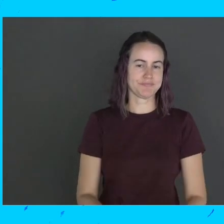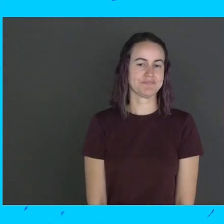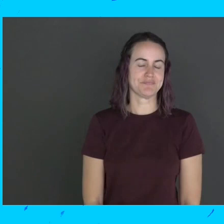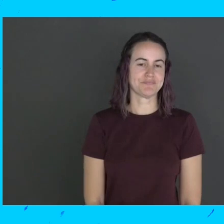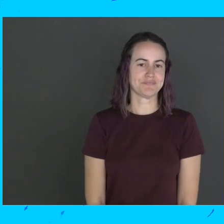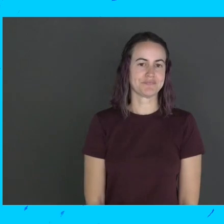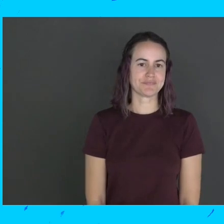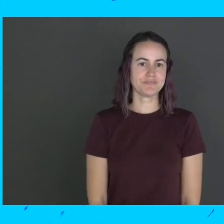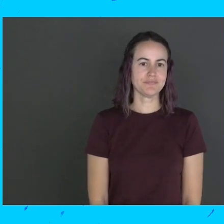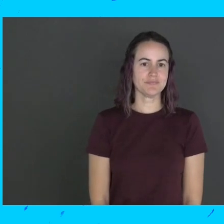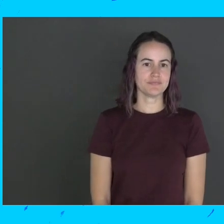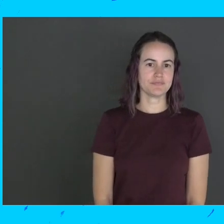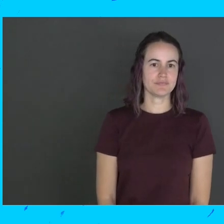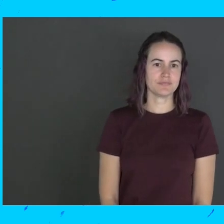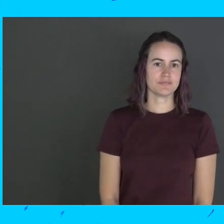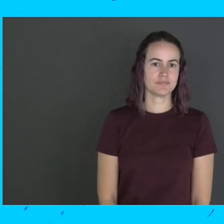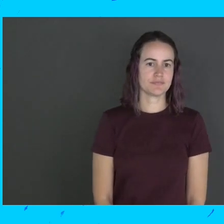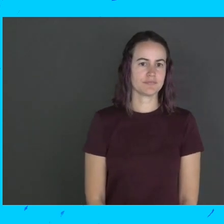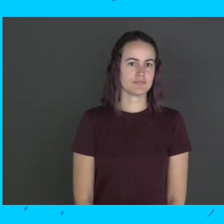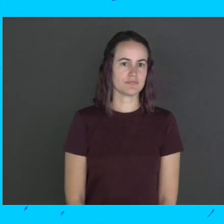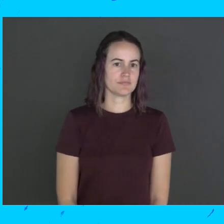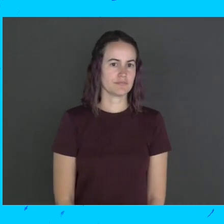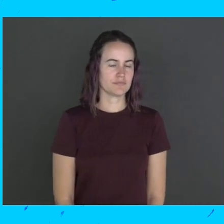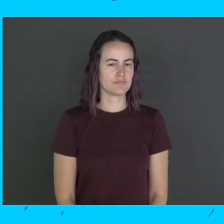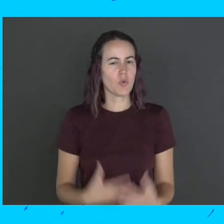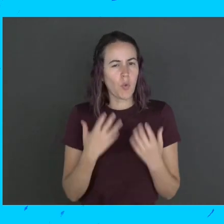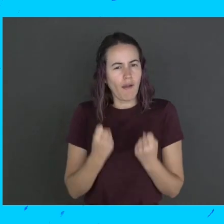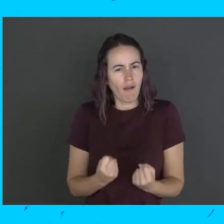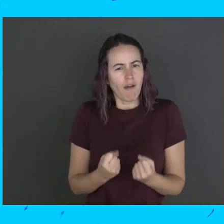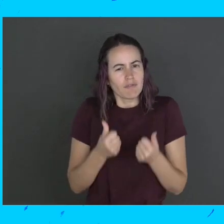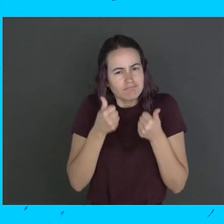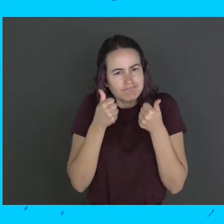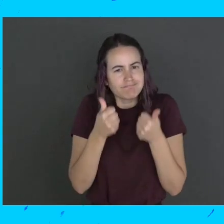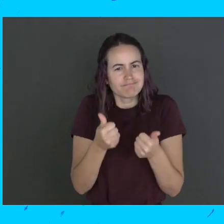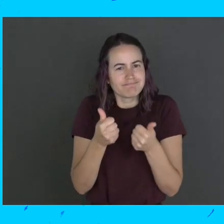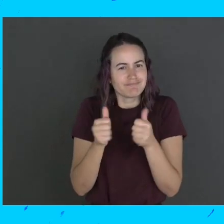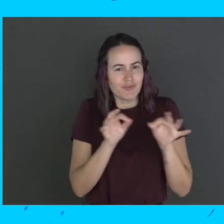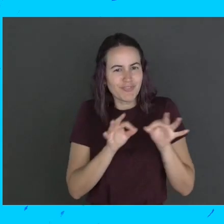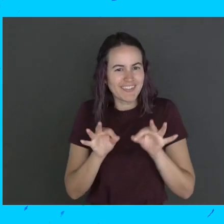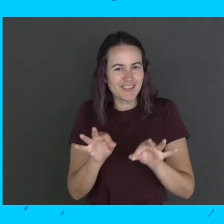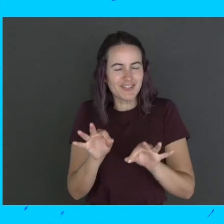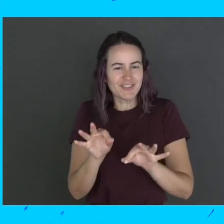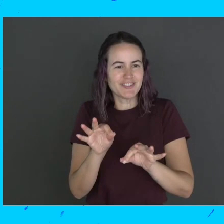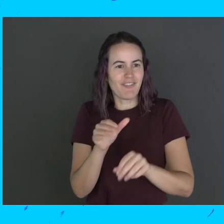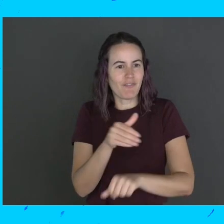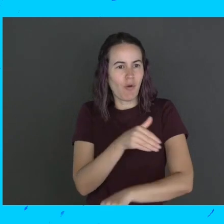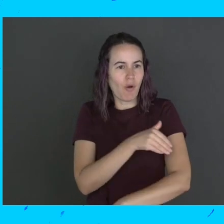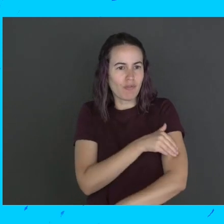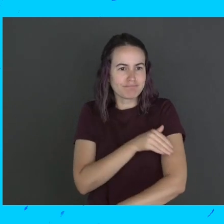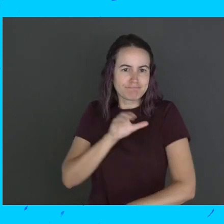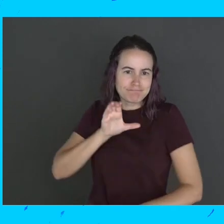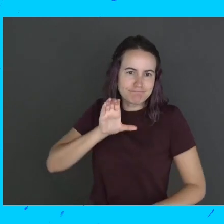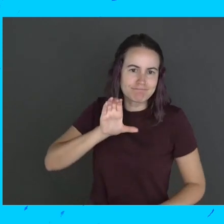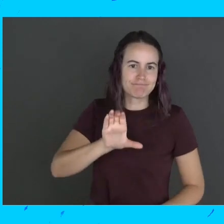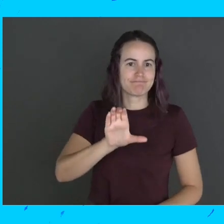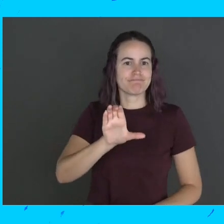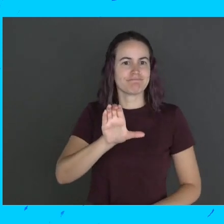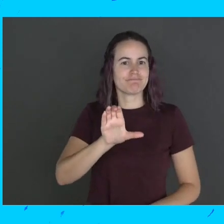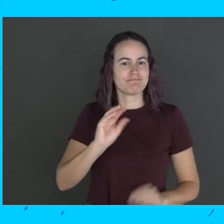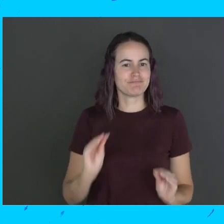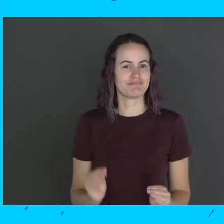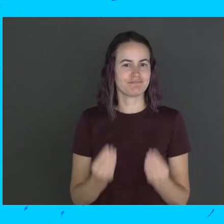para reconocer que los jóvenes son creativos, innovadores y sostenibles con